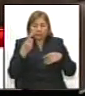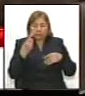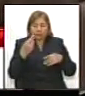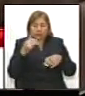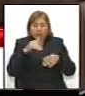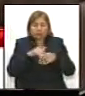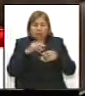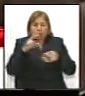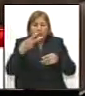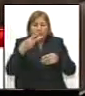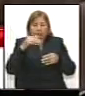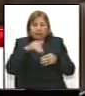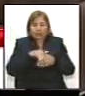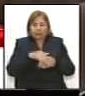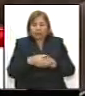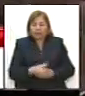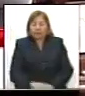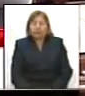instancia, pido que se lleve a votación.